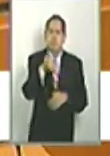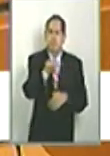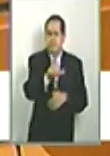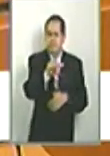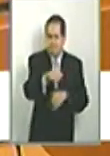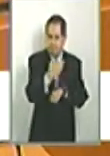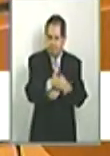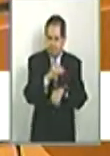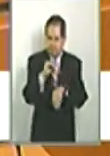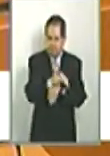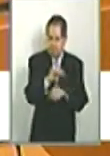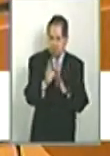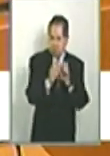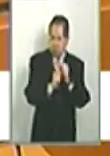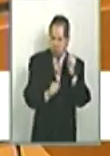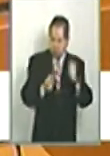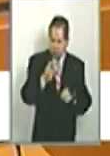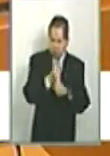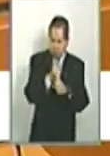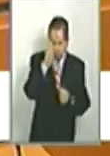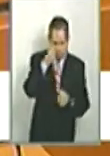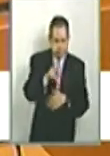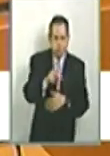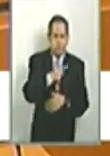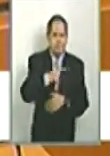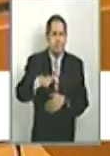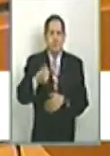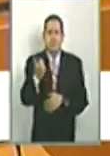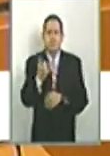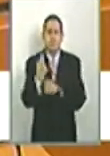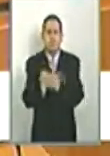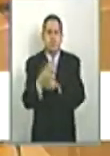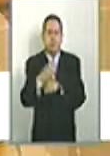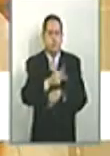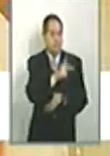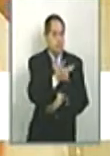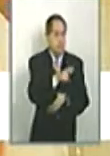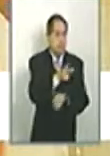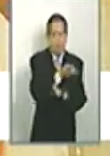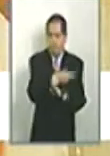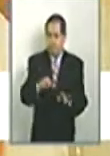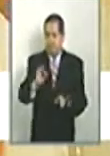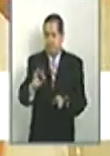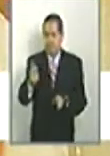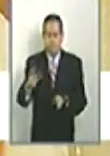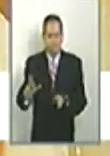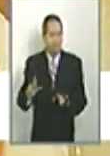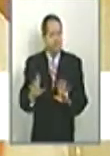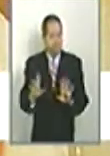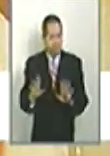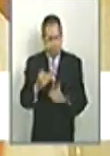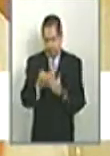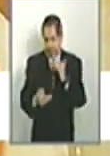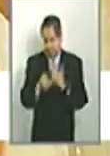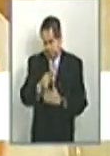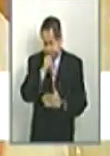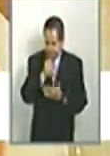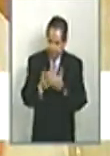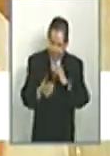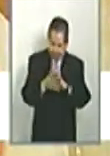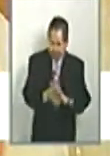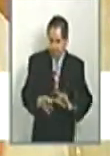décimo sexto transitorio de la Constitución para impedir el pase automático del procurador a la Fiscalía. Está pendiente